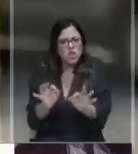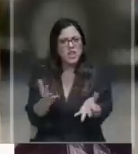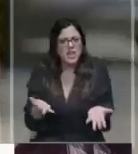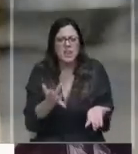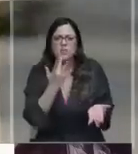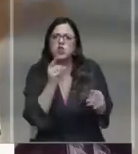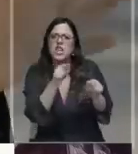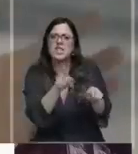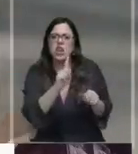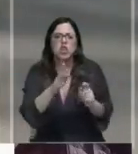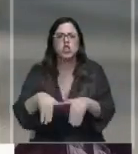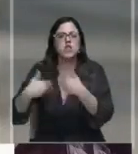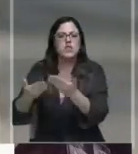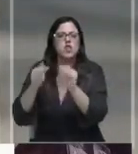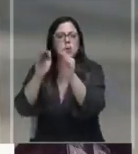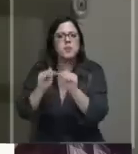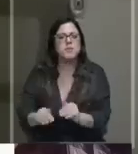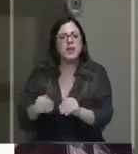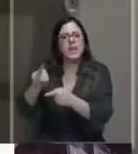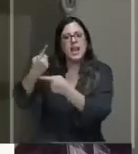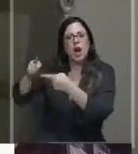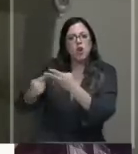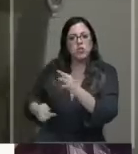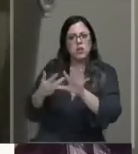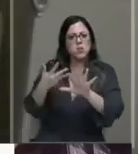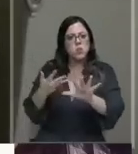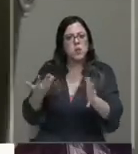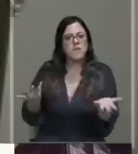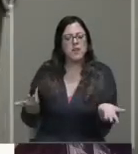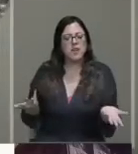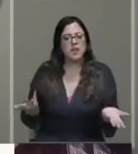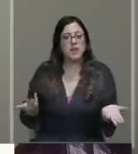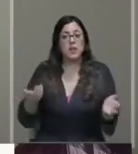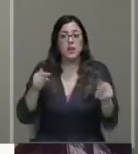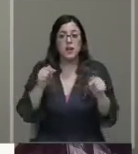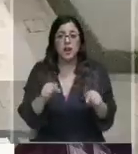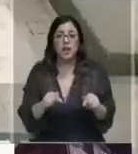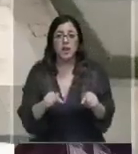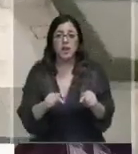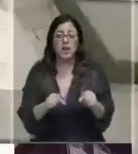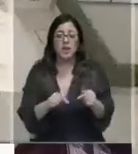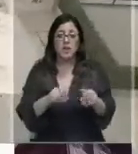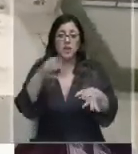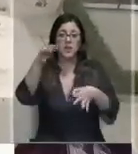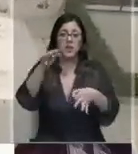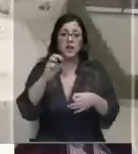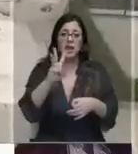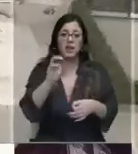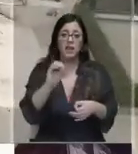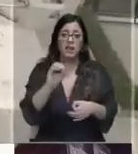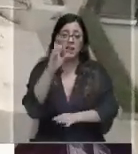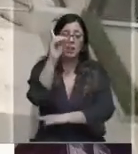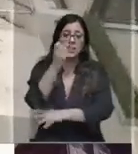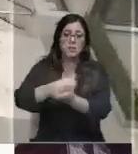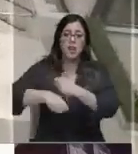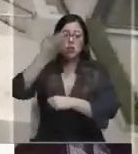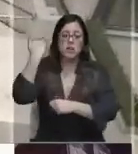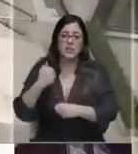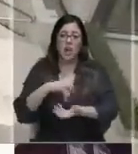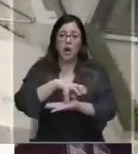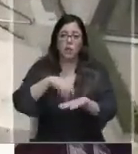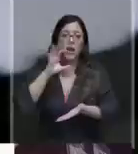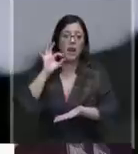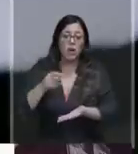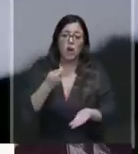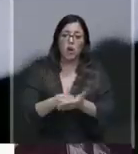se ofreció de la misma manera que las otras 9? Según consta en esta escritura, el 30 de diciembre del año pasado, Las Condes le